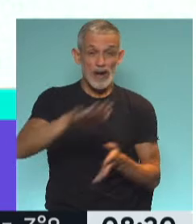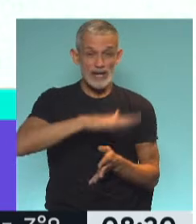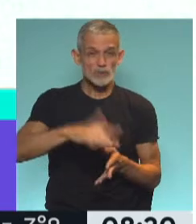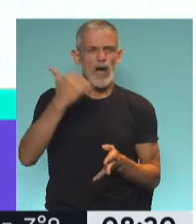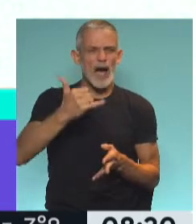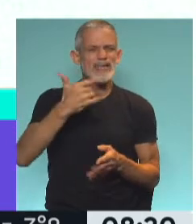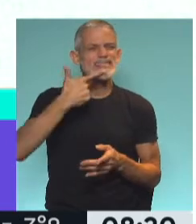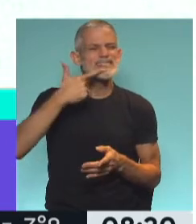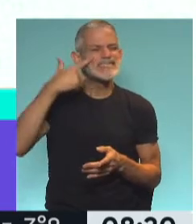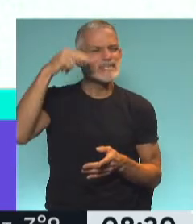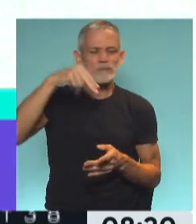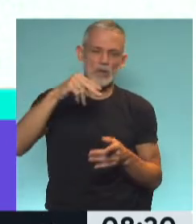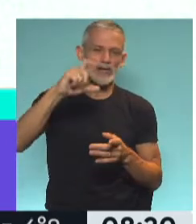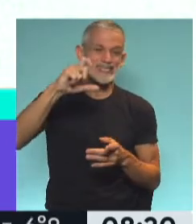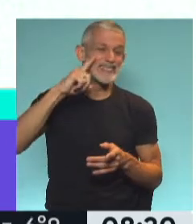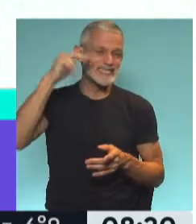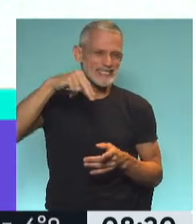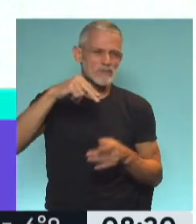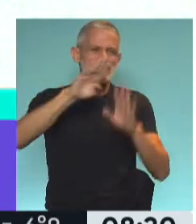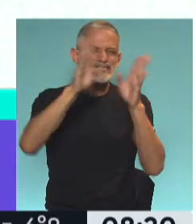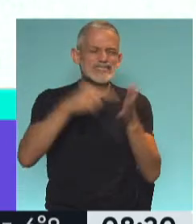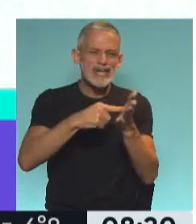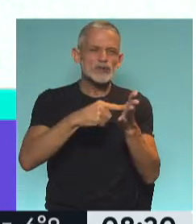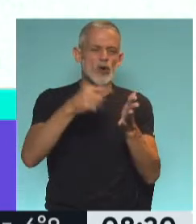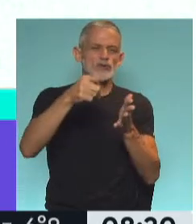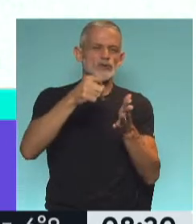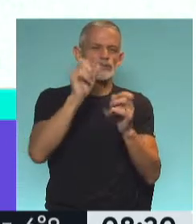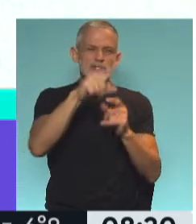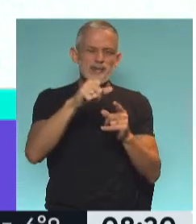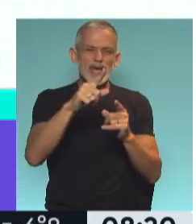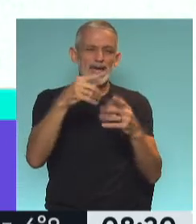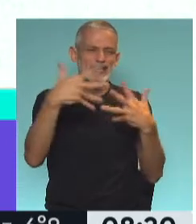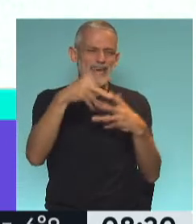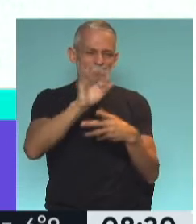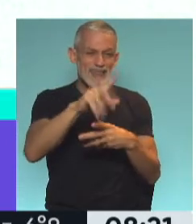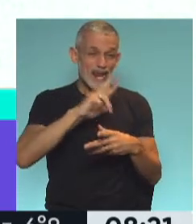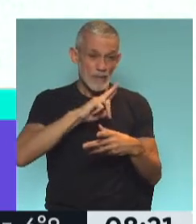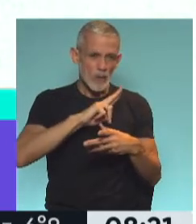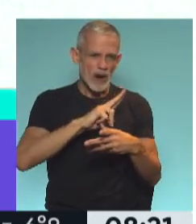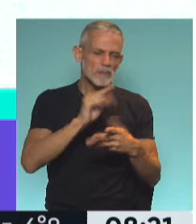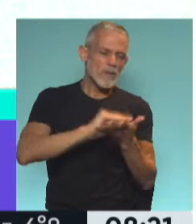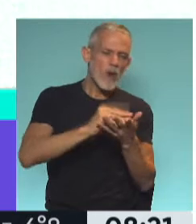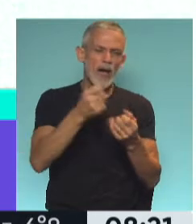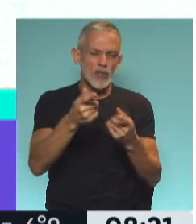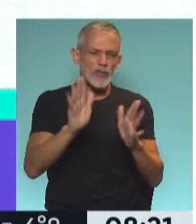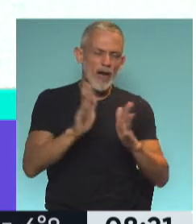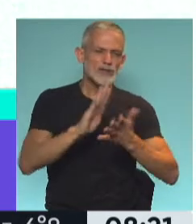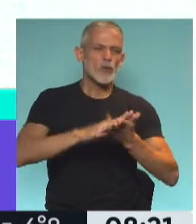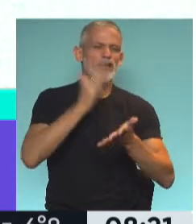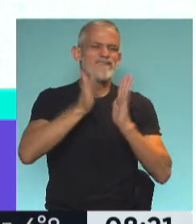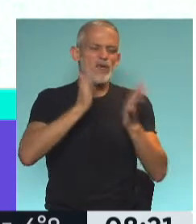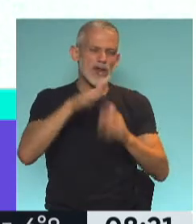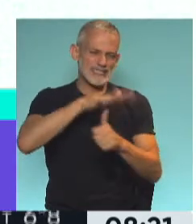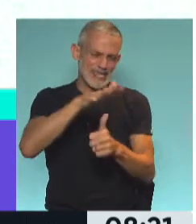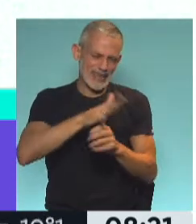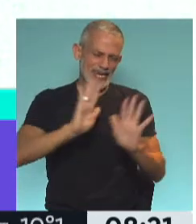los CIM, ¿no? Los Centros Integrales de la Mujer, que aportan, ¿no? Determinados patrocinios en lo que tiene que ver con la violencia de género.